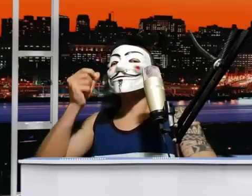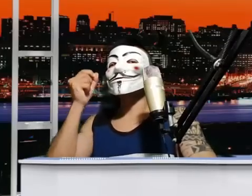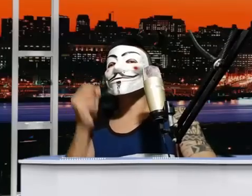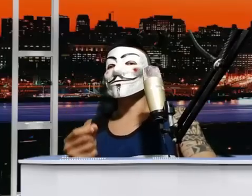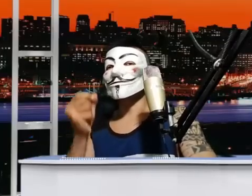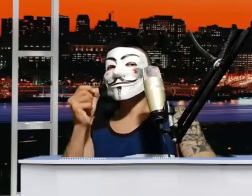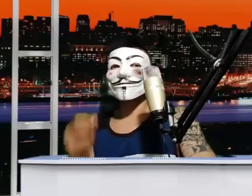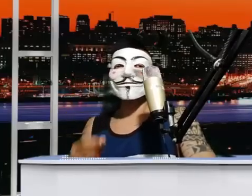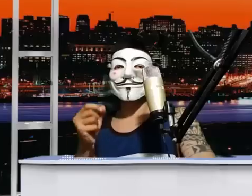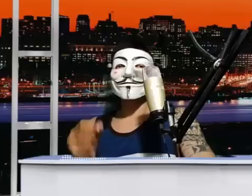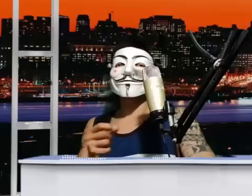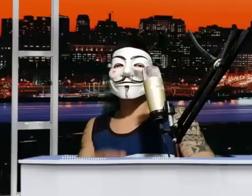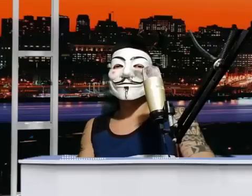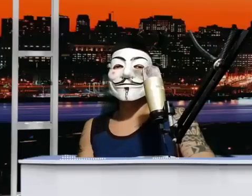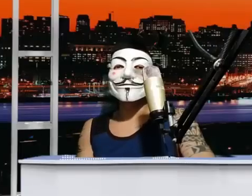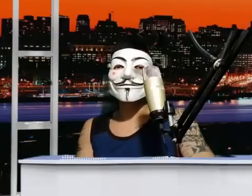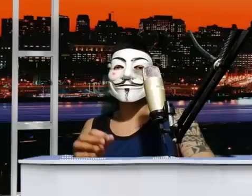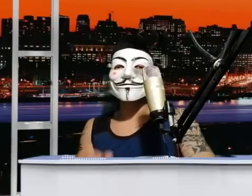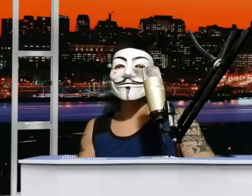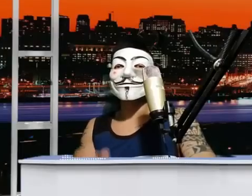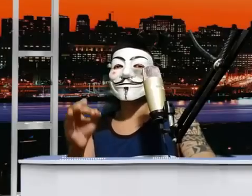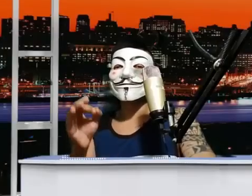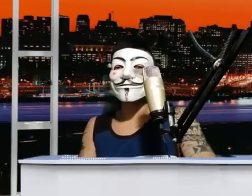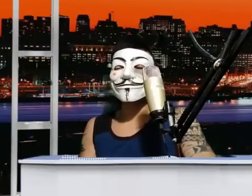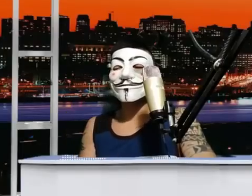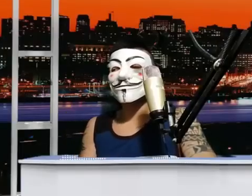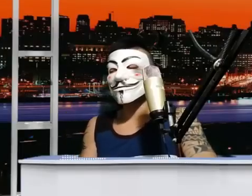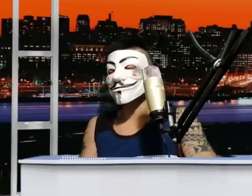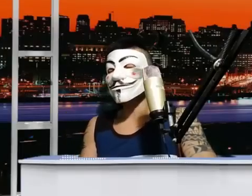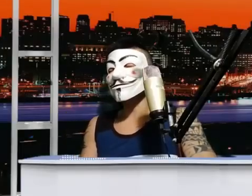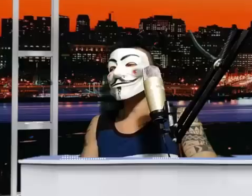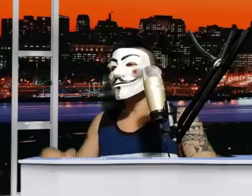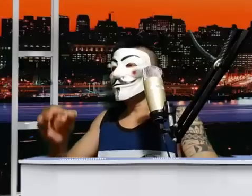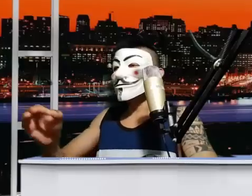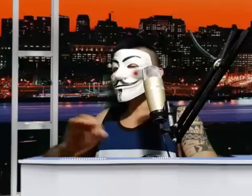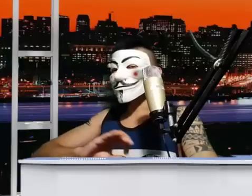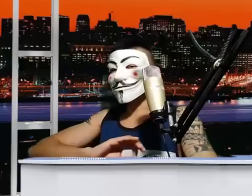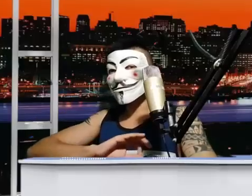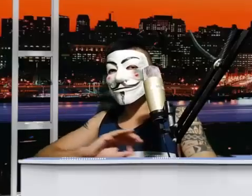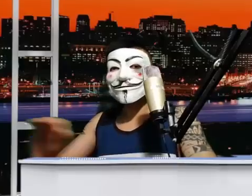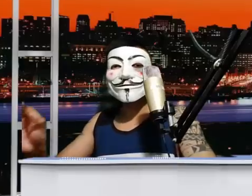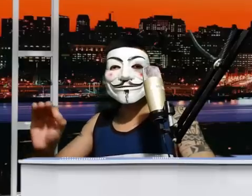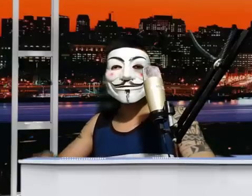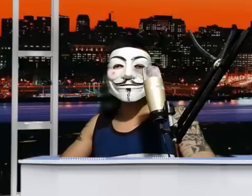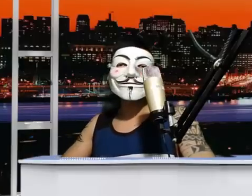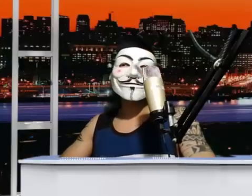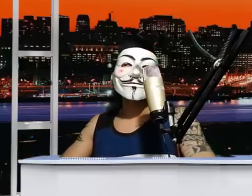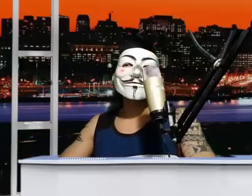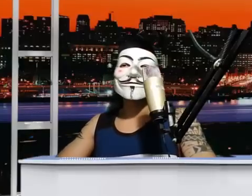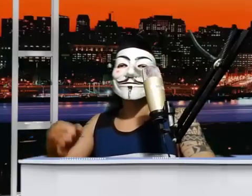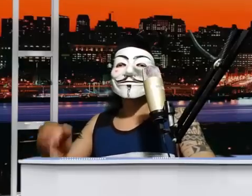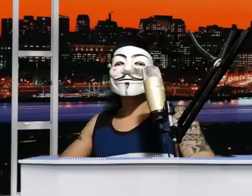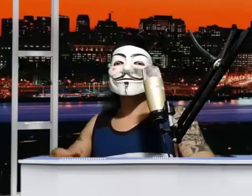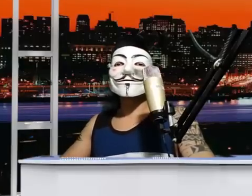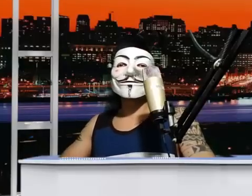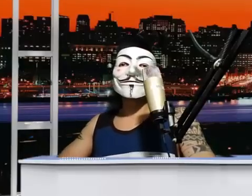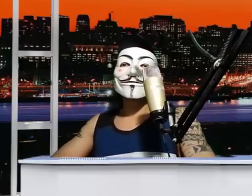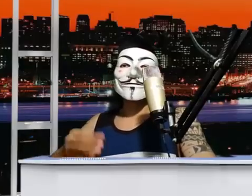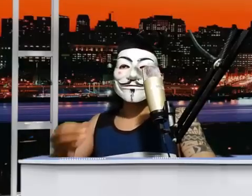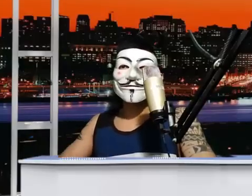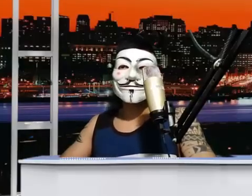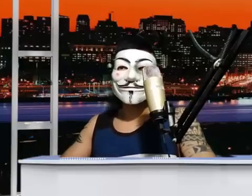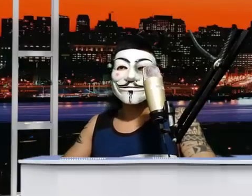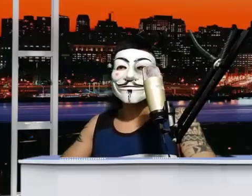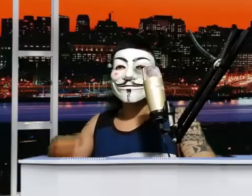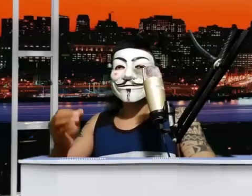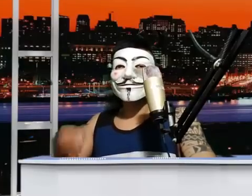con coyoles que salieron a decir de que ahora en El Salvador se vive una completa dictadura y que ahora